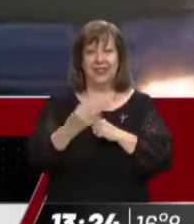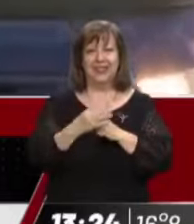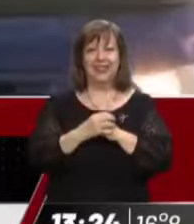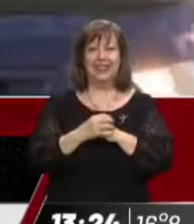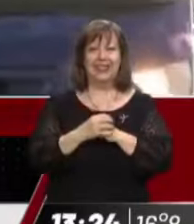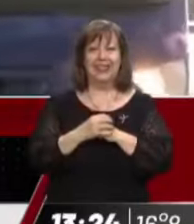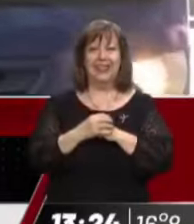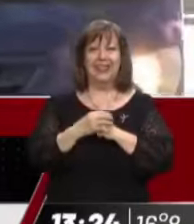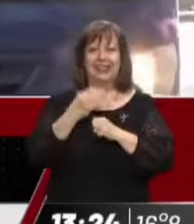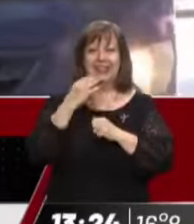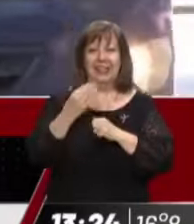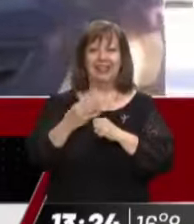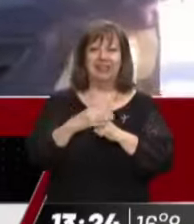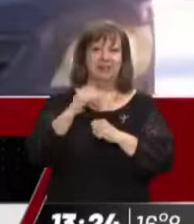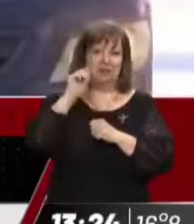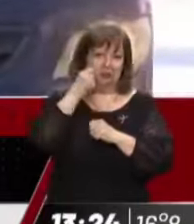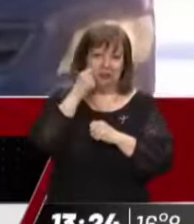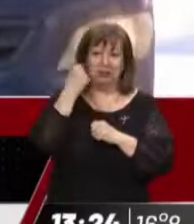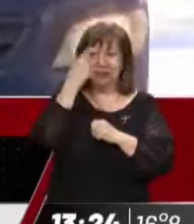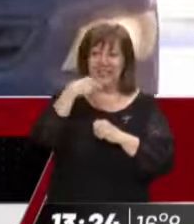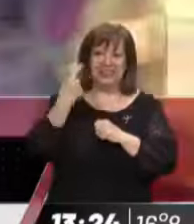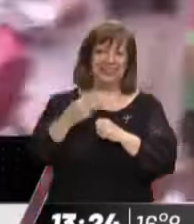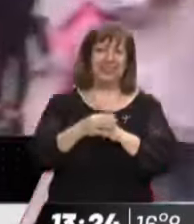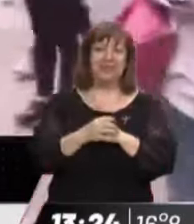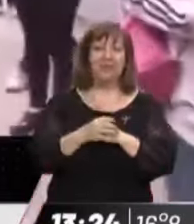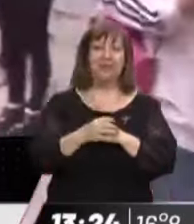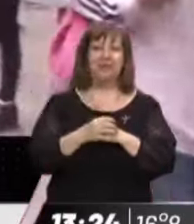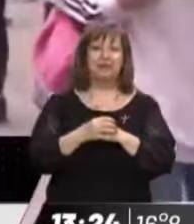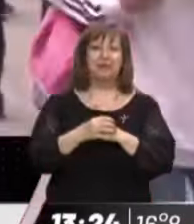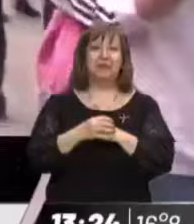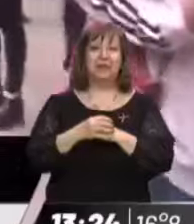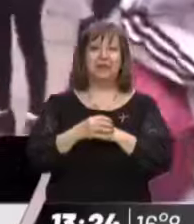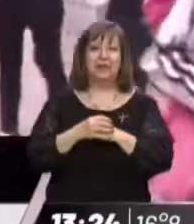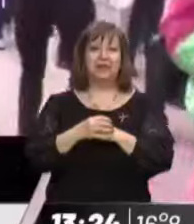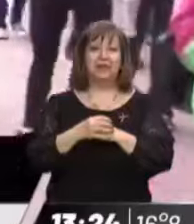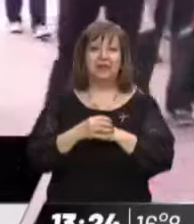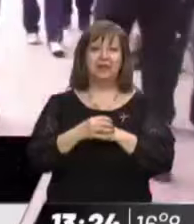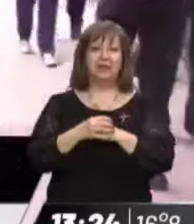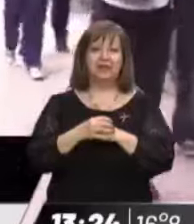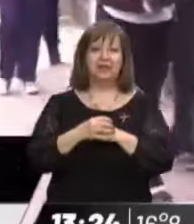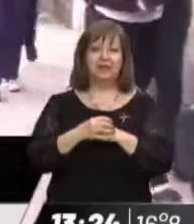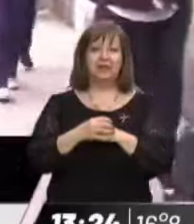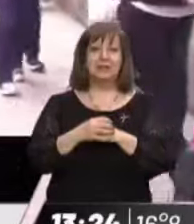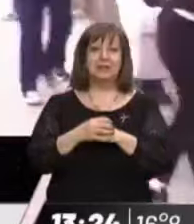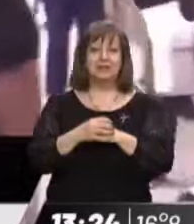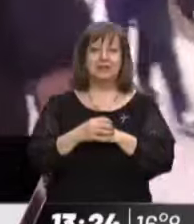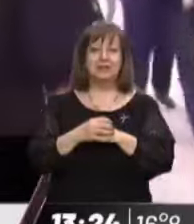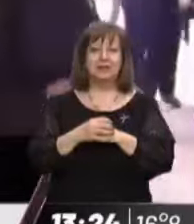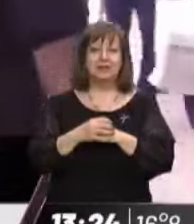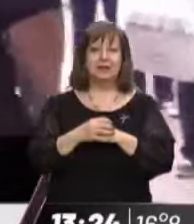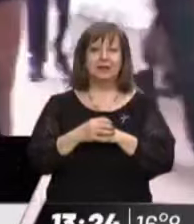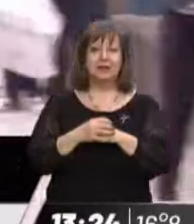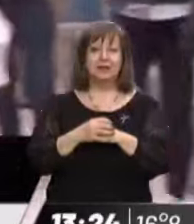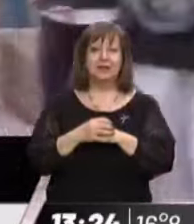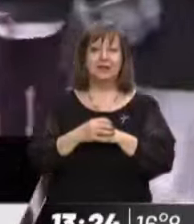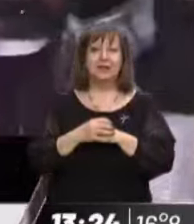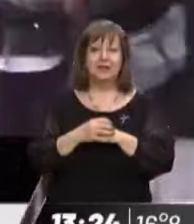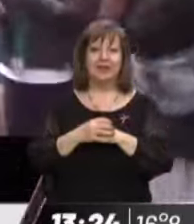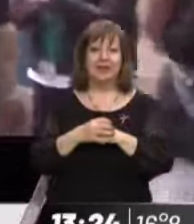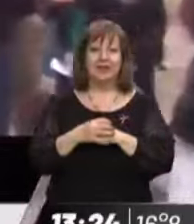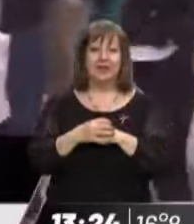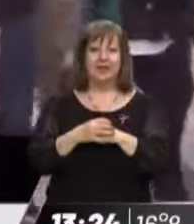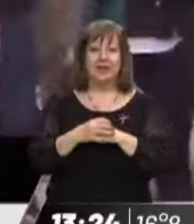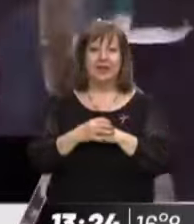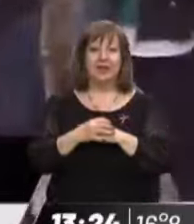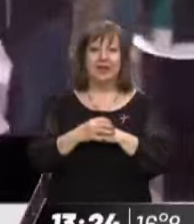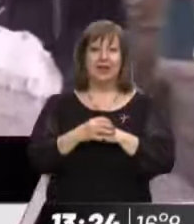bonita. Adiós. Bueno, hasta luego. Que le vaya bien. Voy a pedir permiso acá a ver si me dejan. Ustedes verán que la gente está un